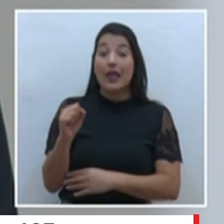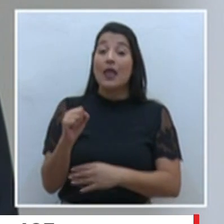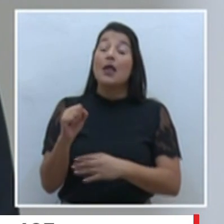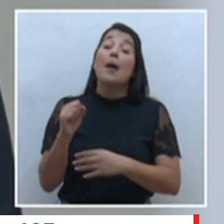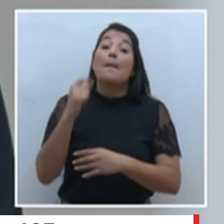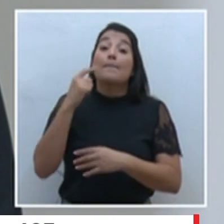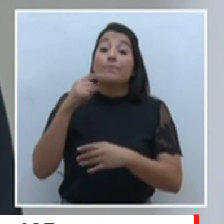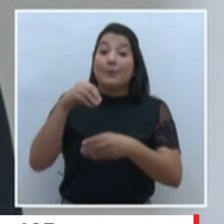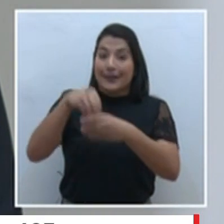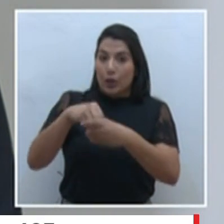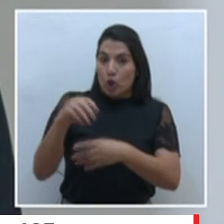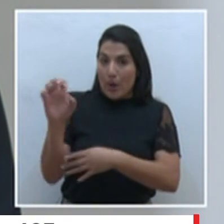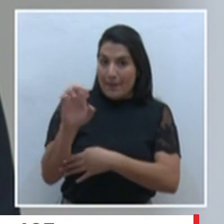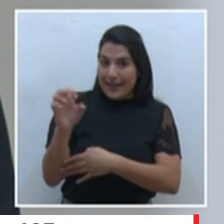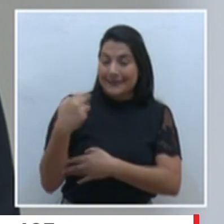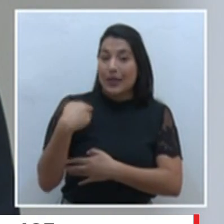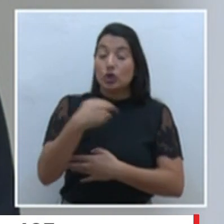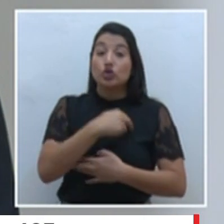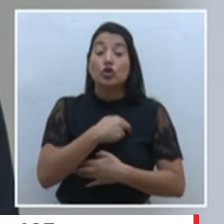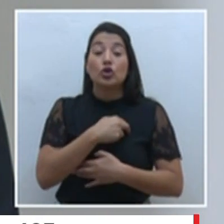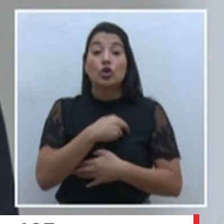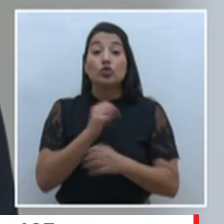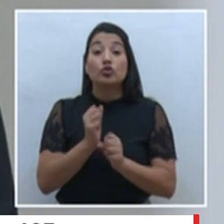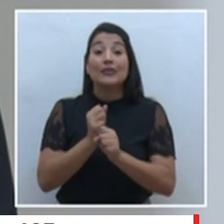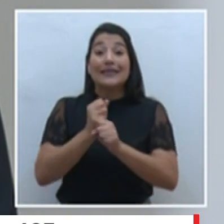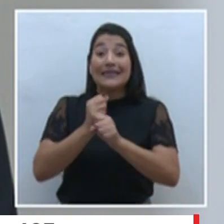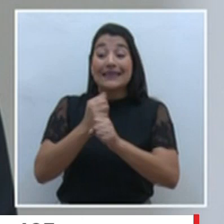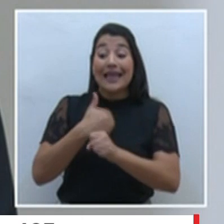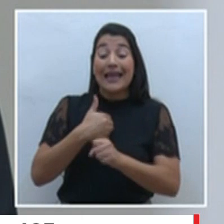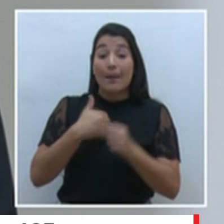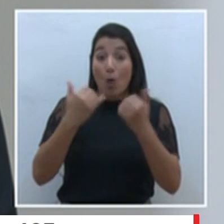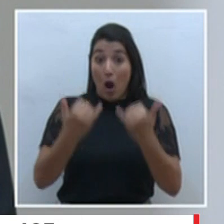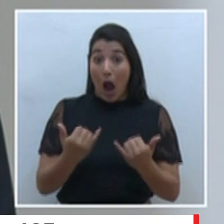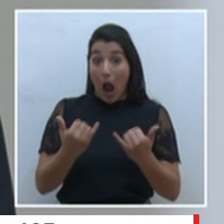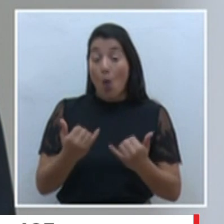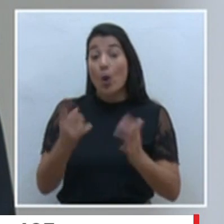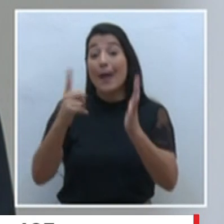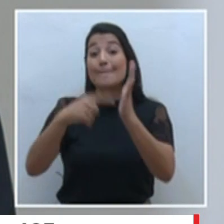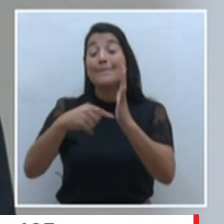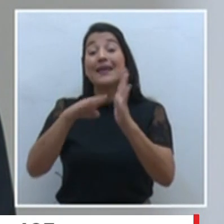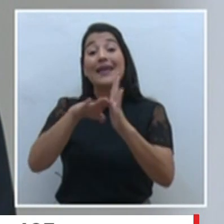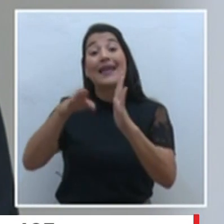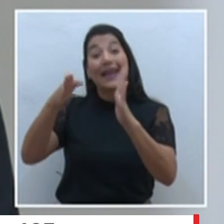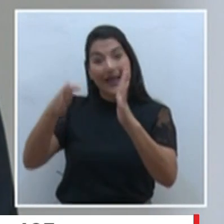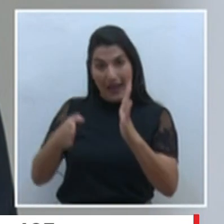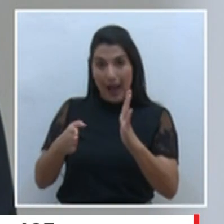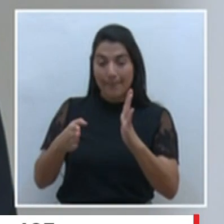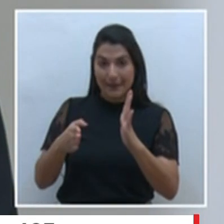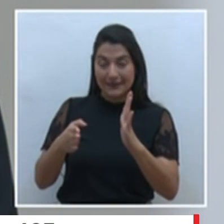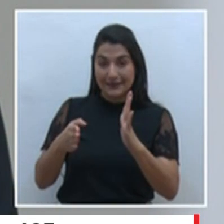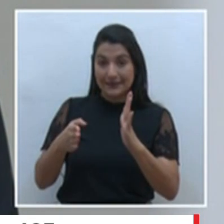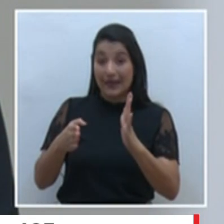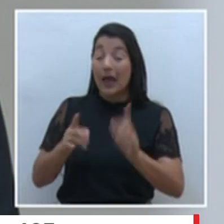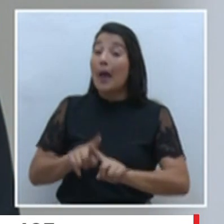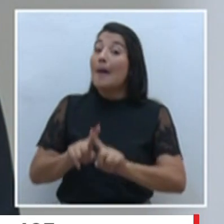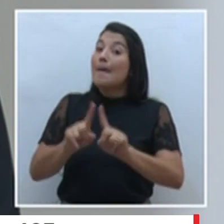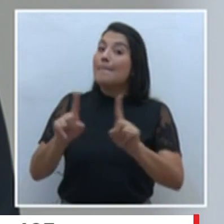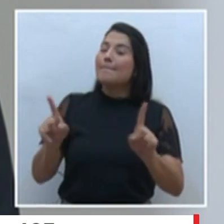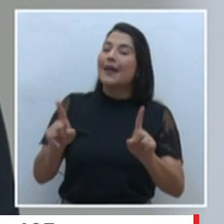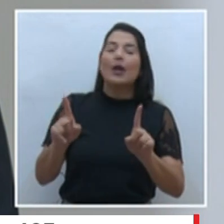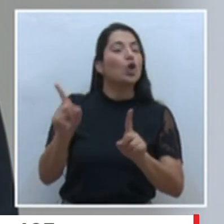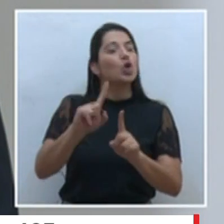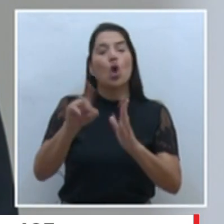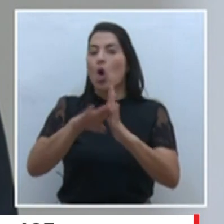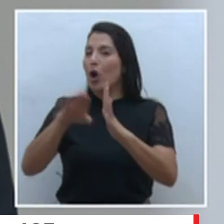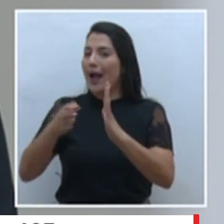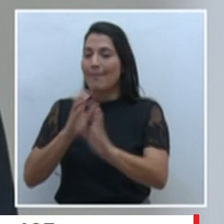emergencia, nosotros hicimos una preparación y tenemos cerca de 1000 camas disponibles, pero estas camas no son camas de cuidados